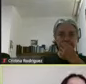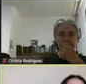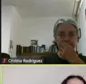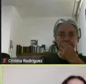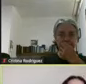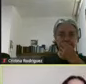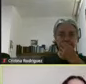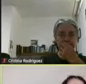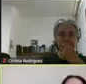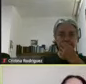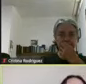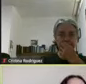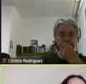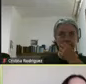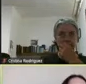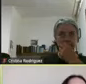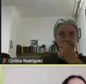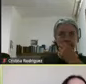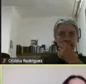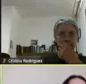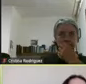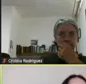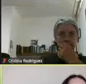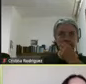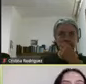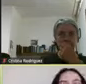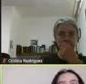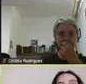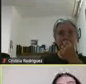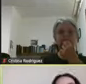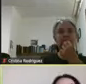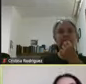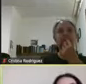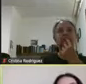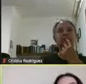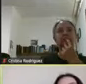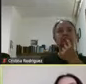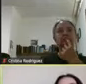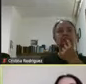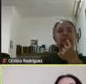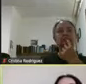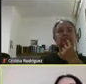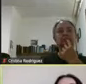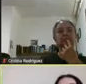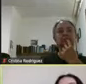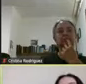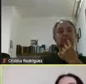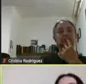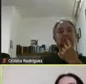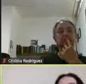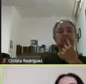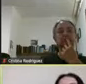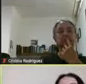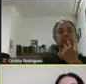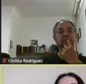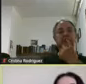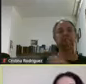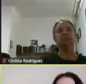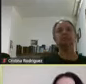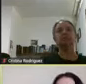tobillo, sobre todo cuando es agudo y está inflamado todo nuestro tobillito. Y justamente aquí se van a aplicar ciertas